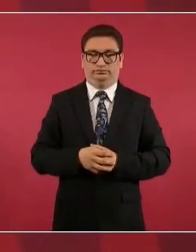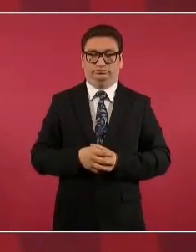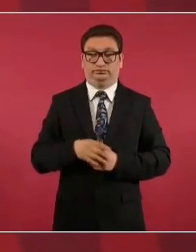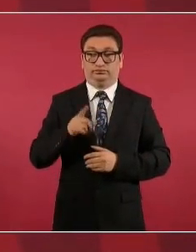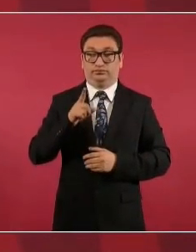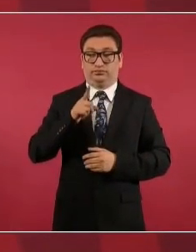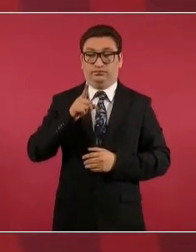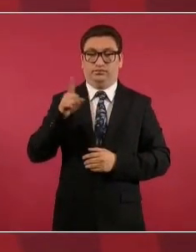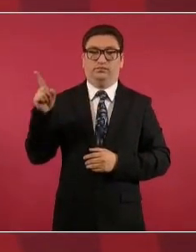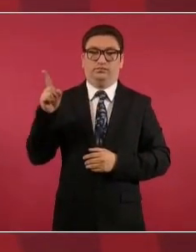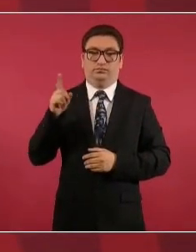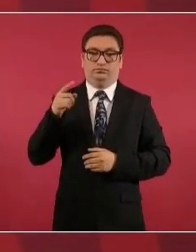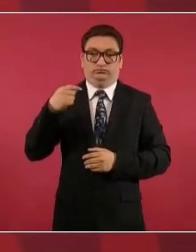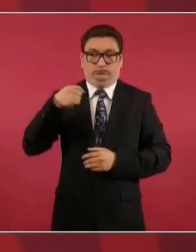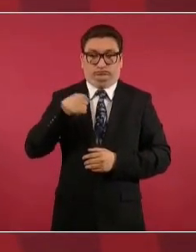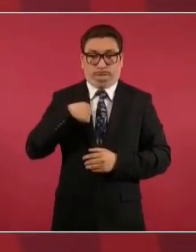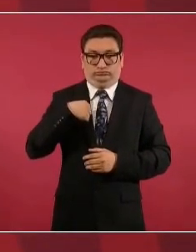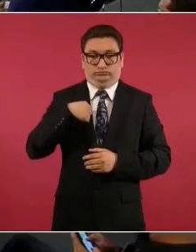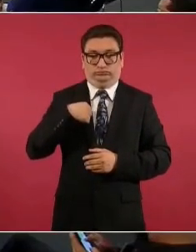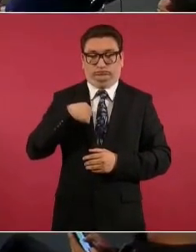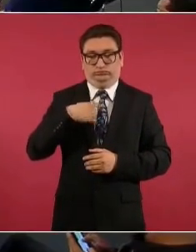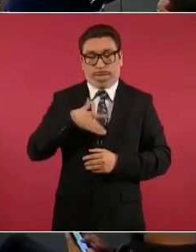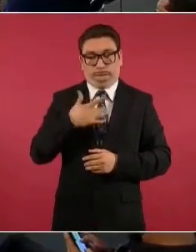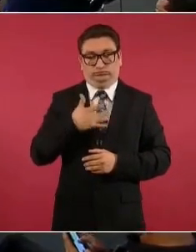tratan, ese es mi